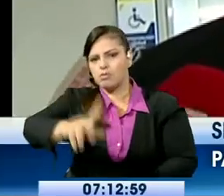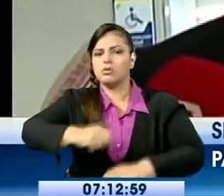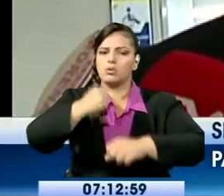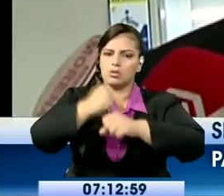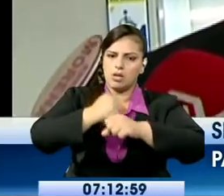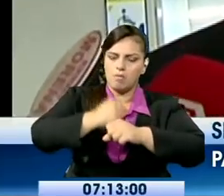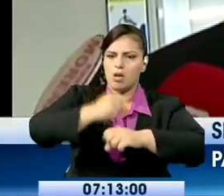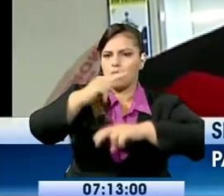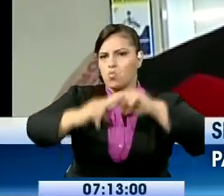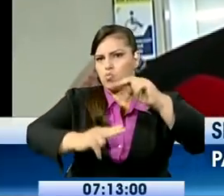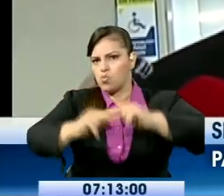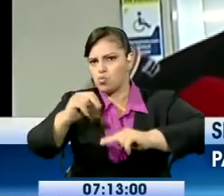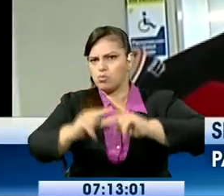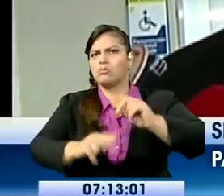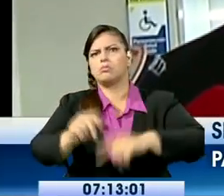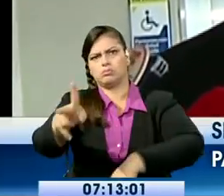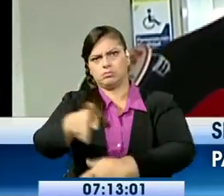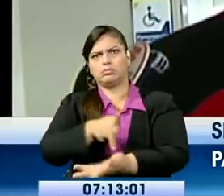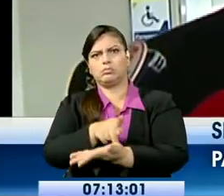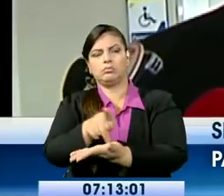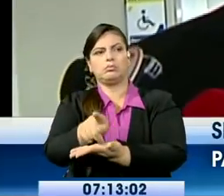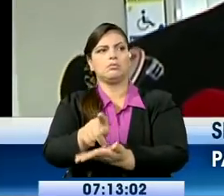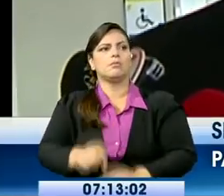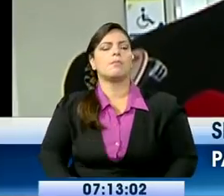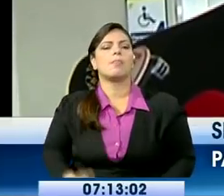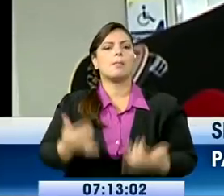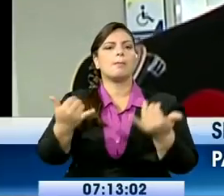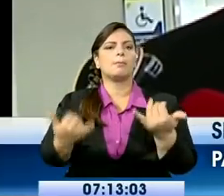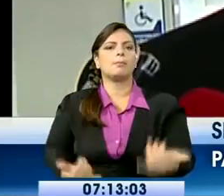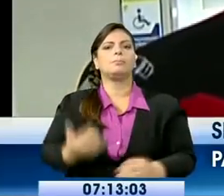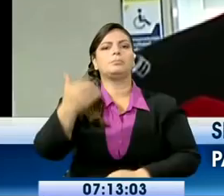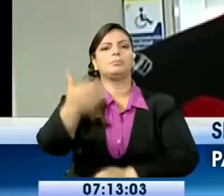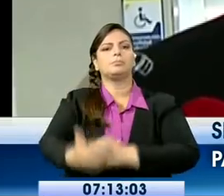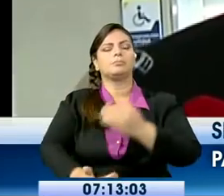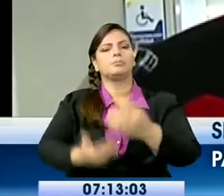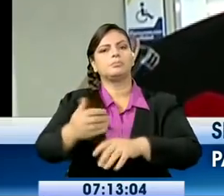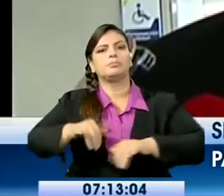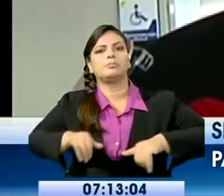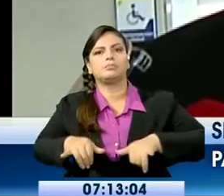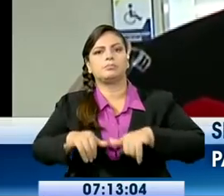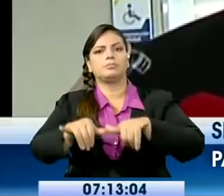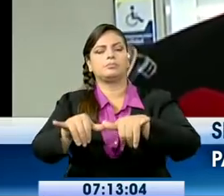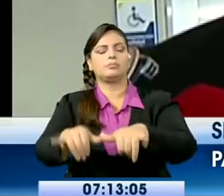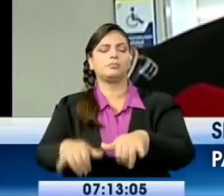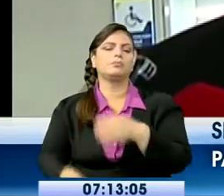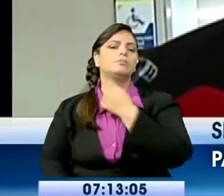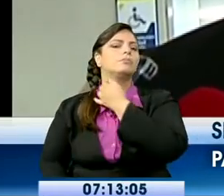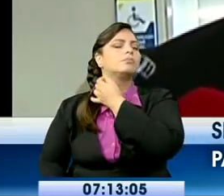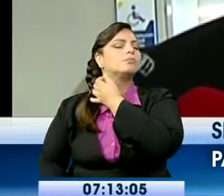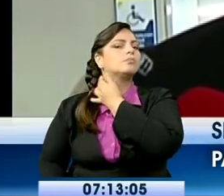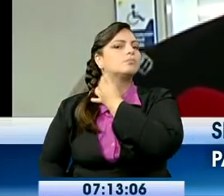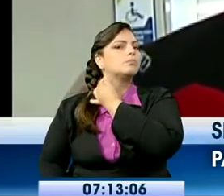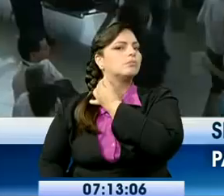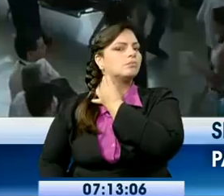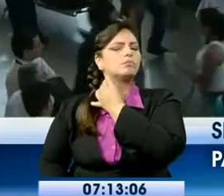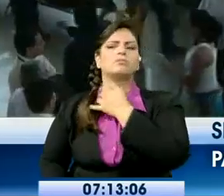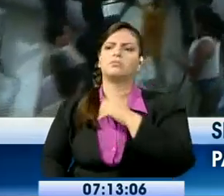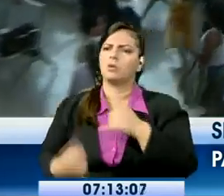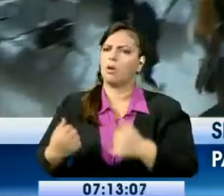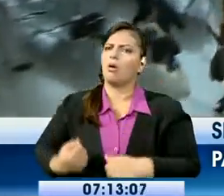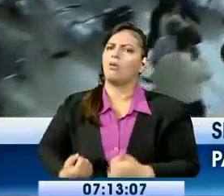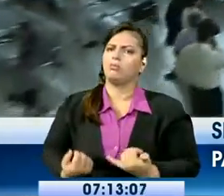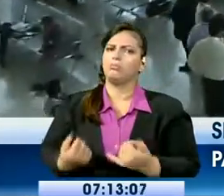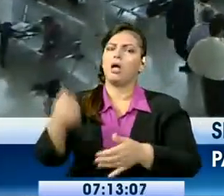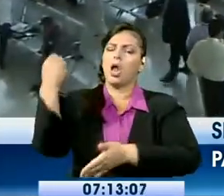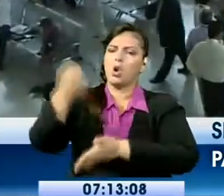porque todo proceso constitucional es de doble instancia, y sin perjuicio de eso, seguiremos en la pelea.